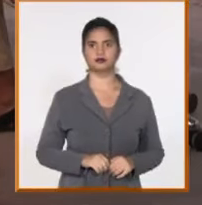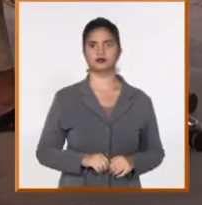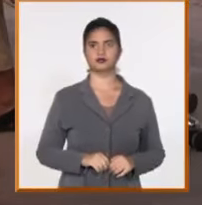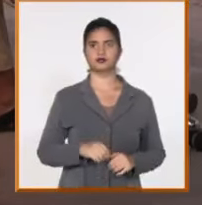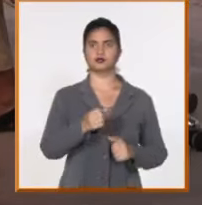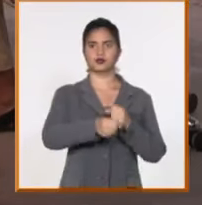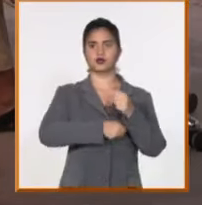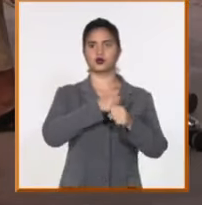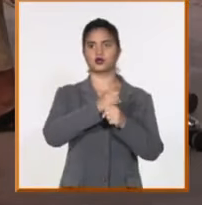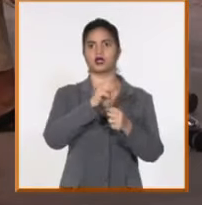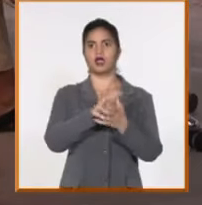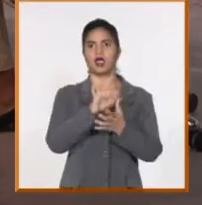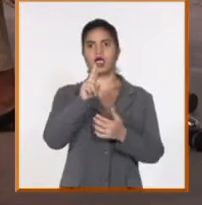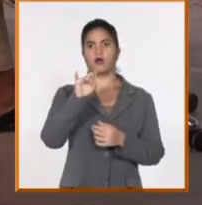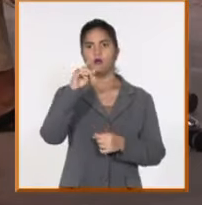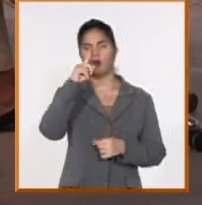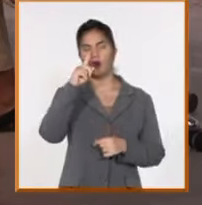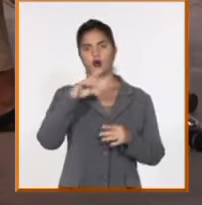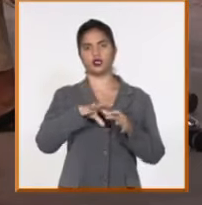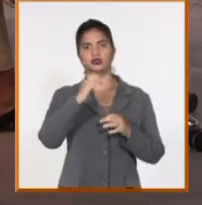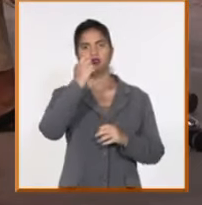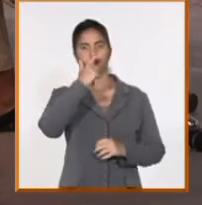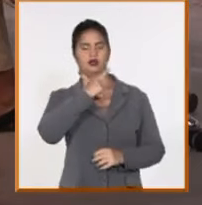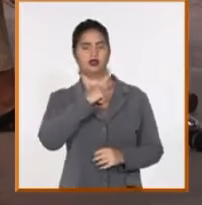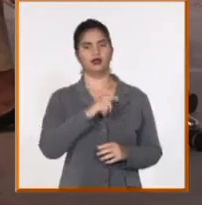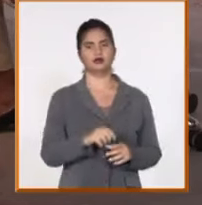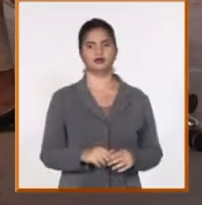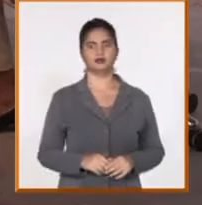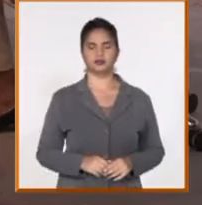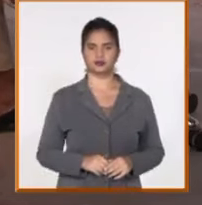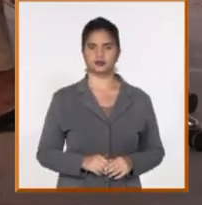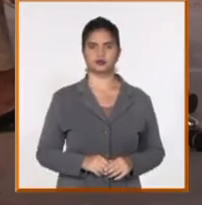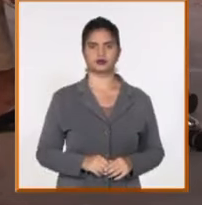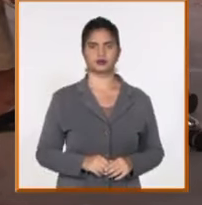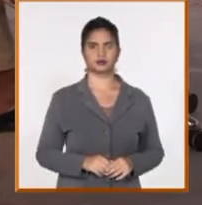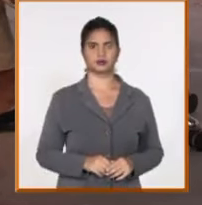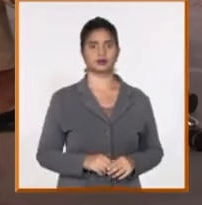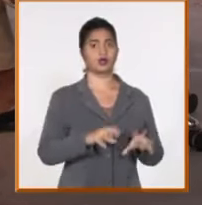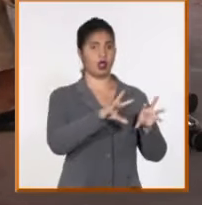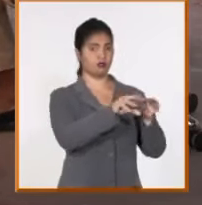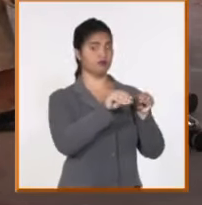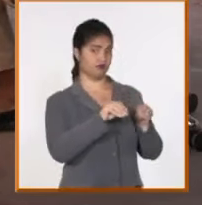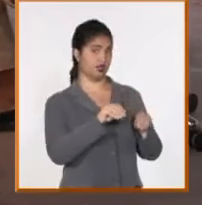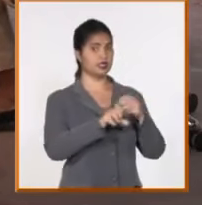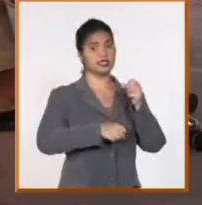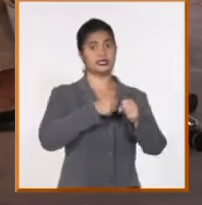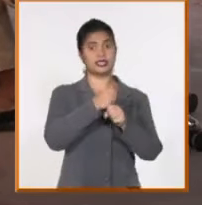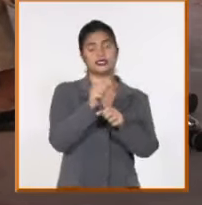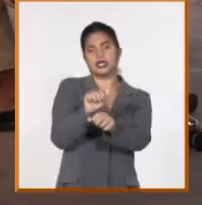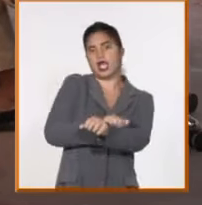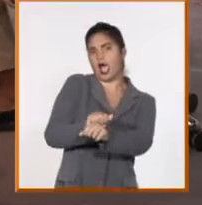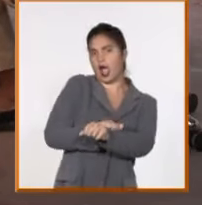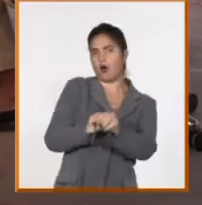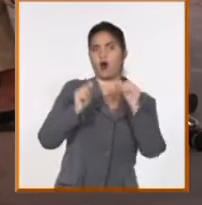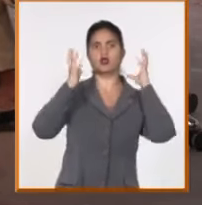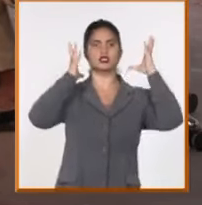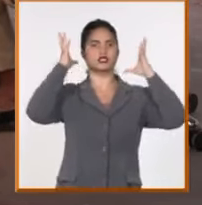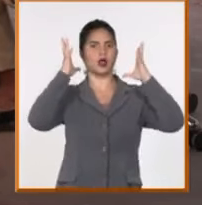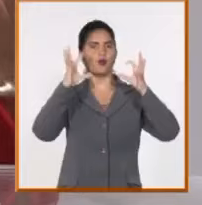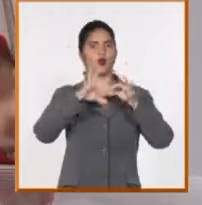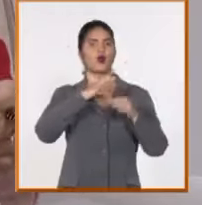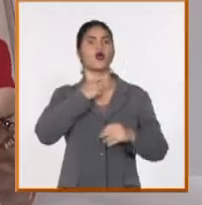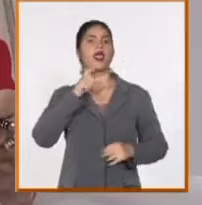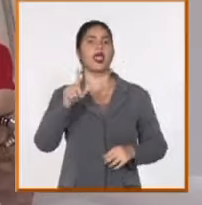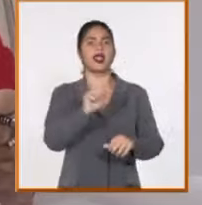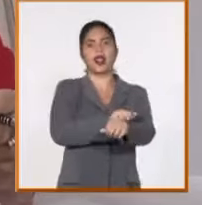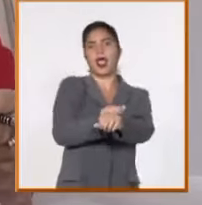aceite de moringa también fabricamos productos de de cosmética que incluye jabón champú gel de baño